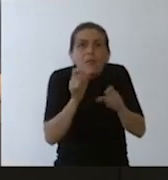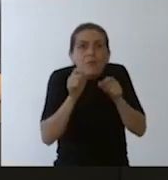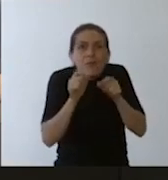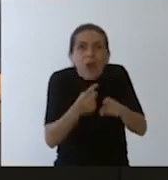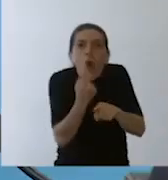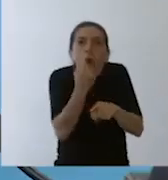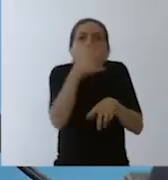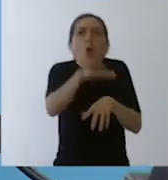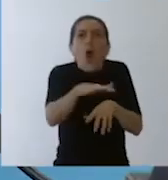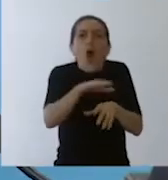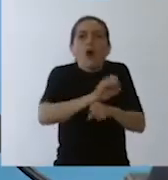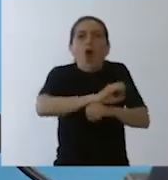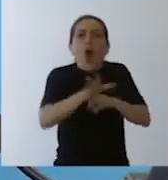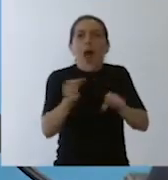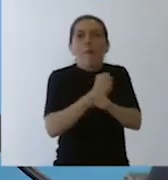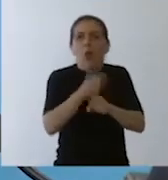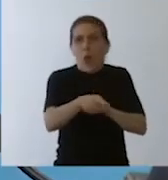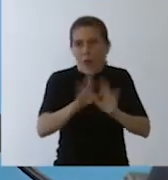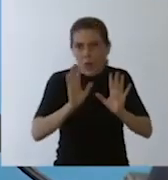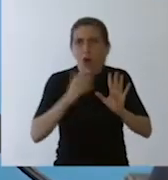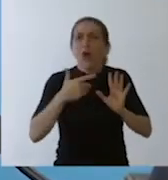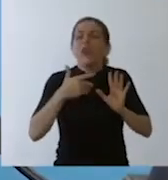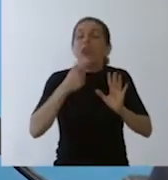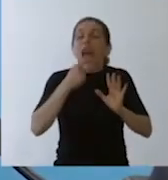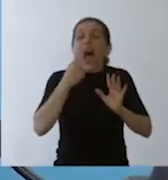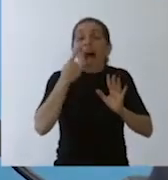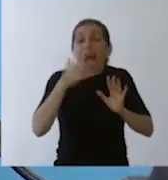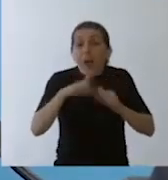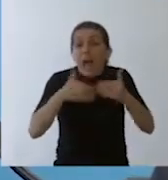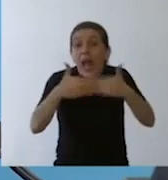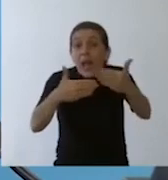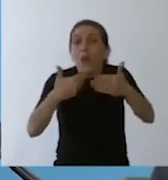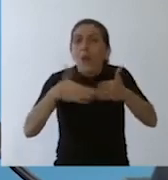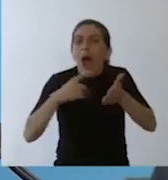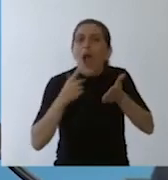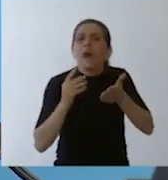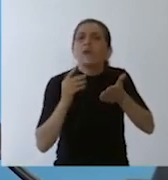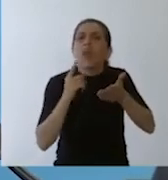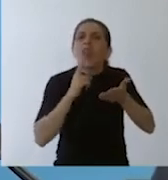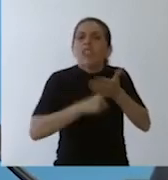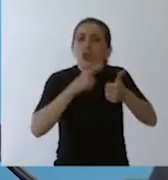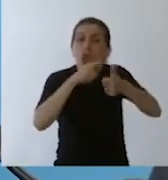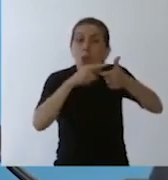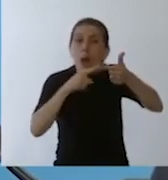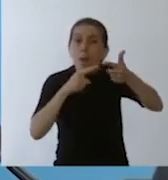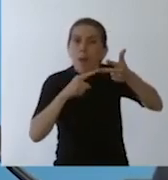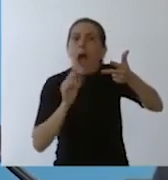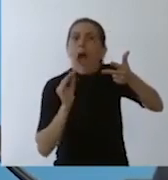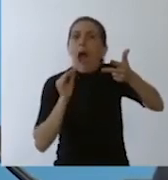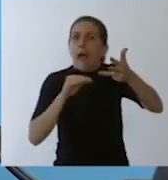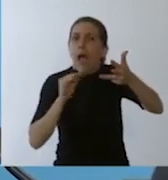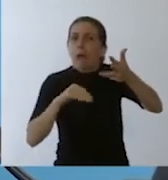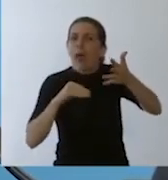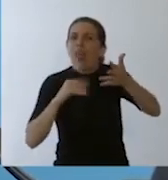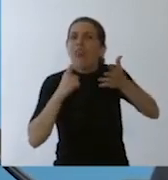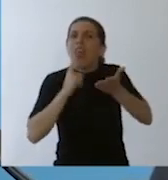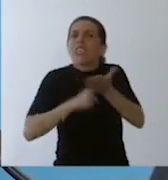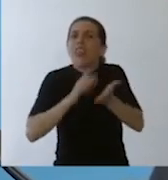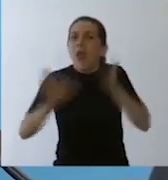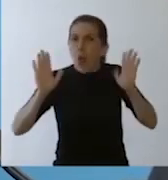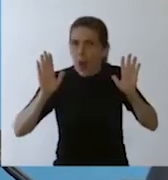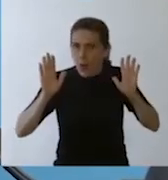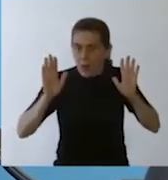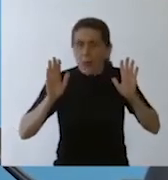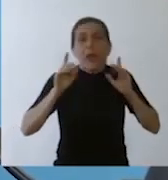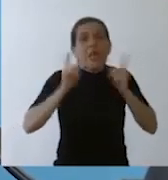pandemia, vamos a también agregar nuevas medidas que uno considere necesario en este aspecto. Y